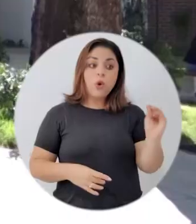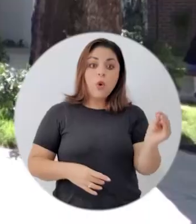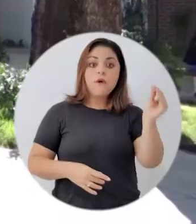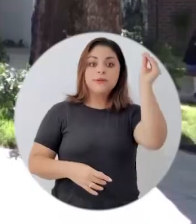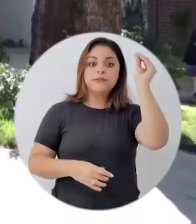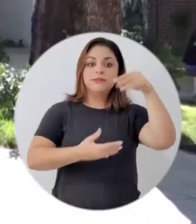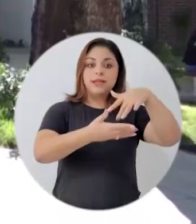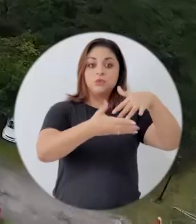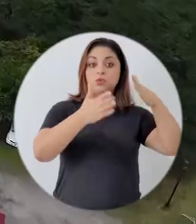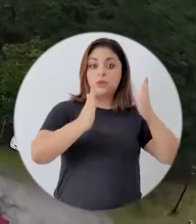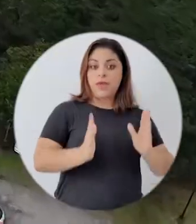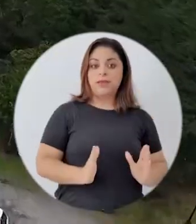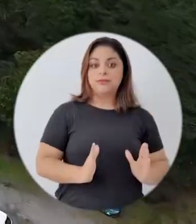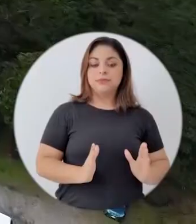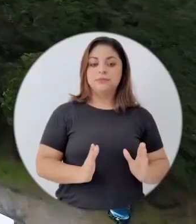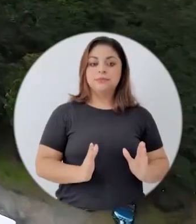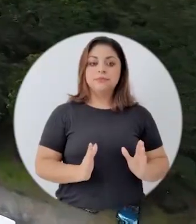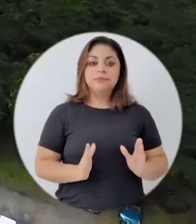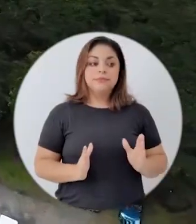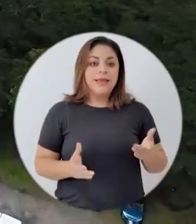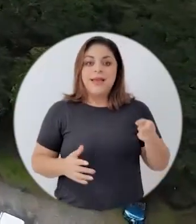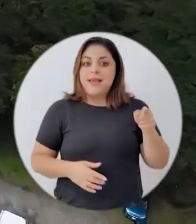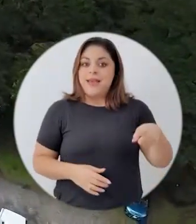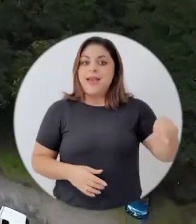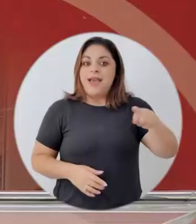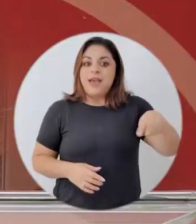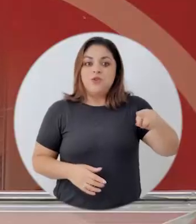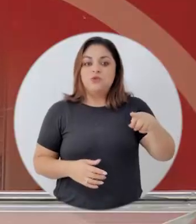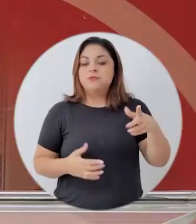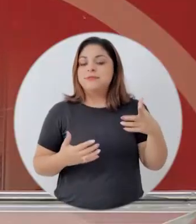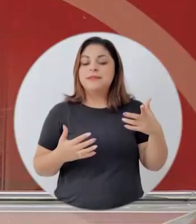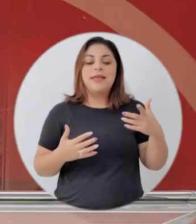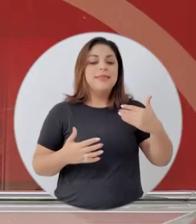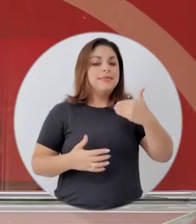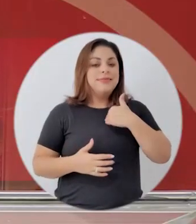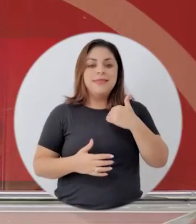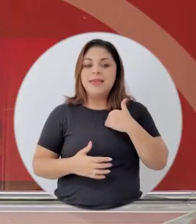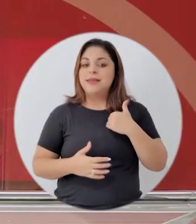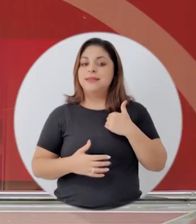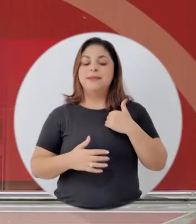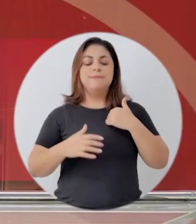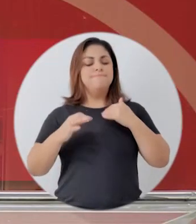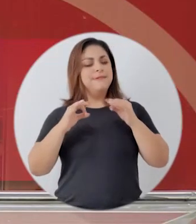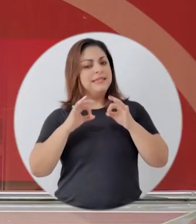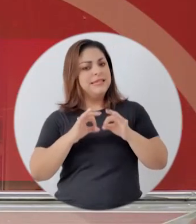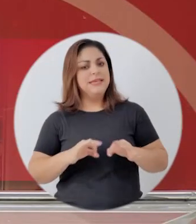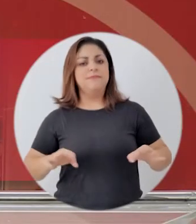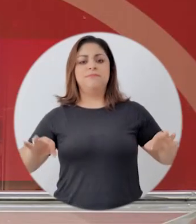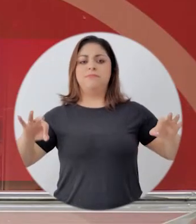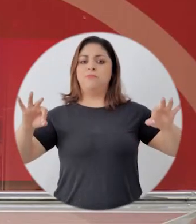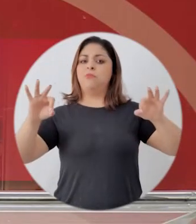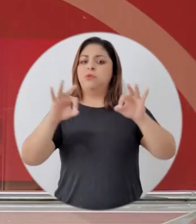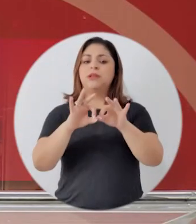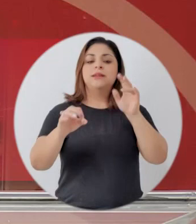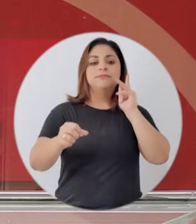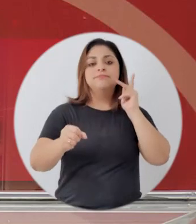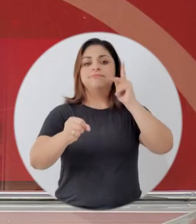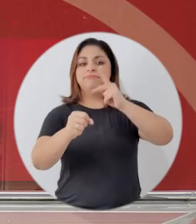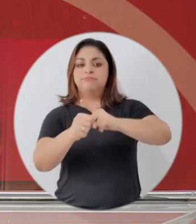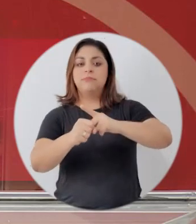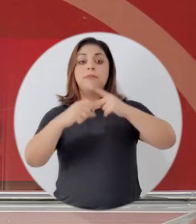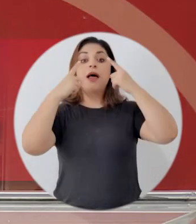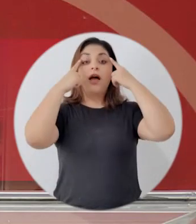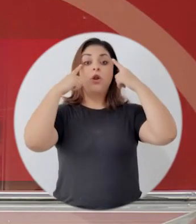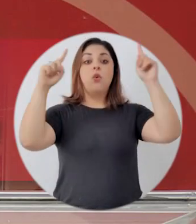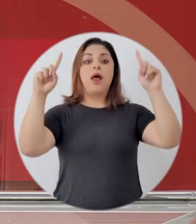que esos jóvenes, esos estudiantes, primero no tienen una participación puntual, tienen una participación clave para que se